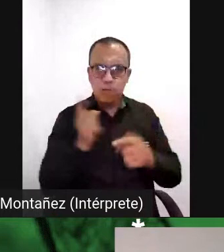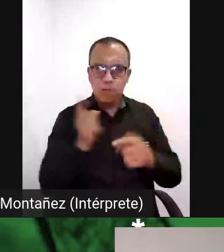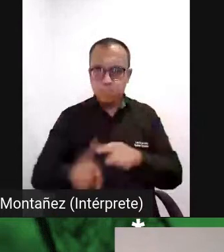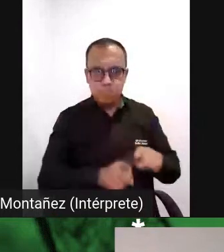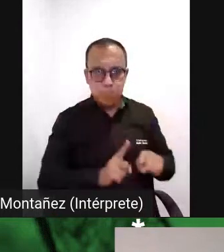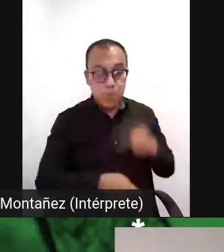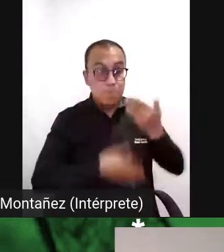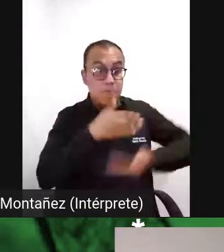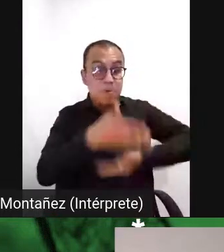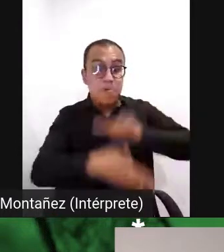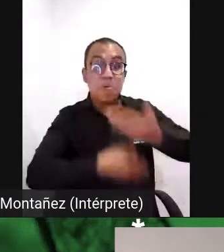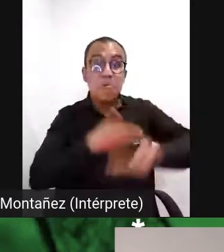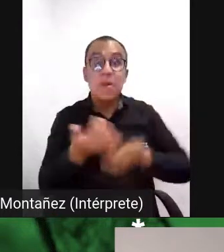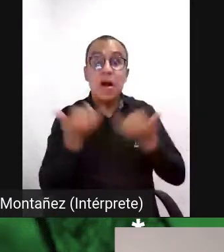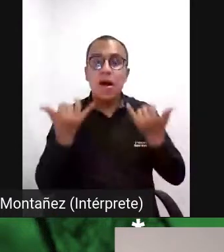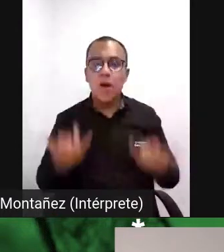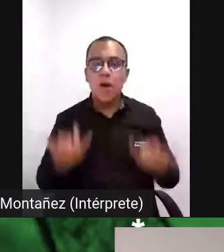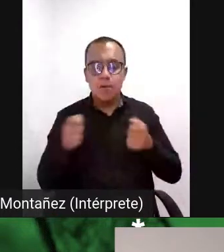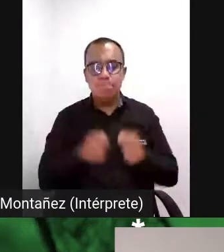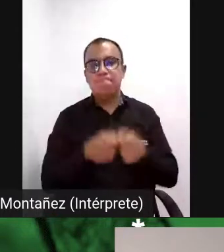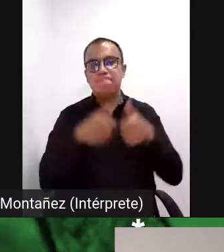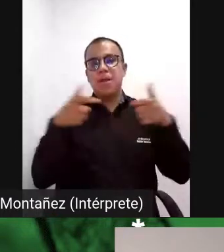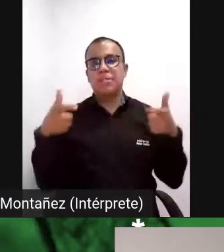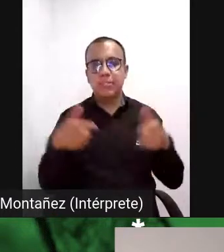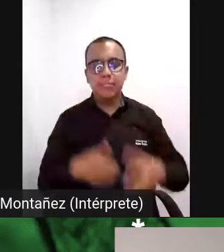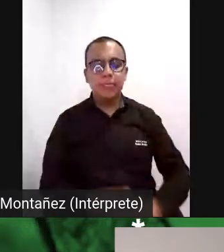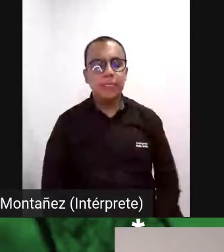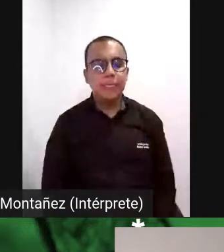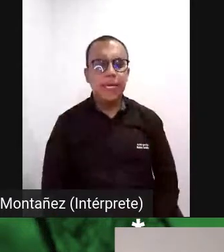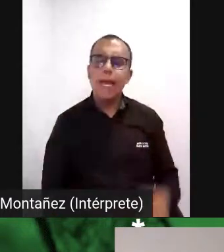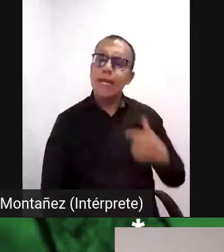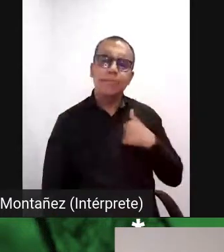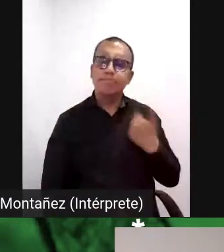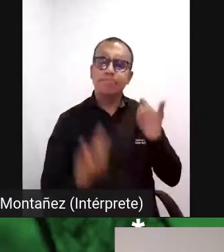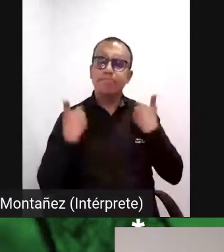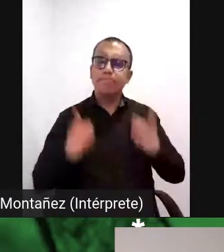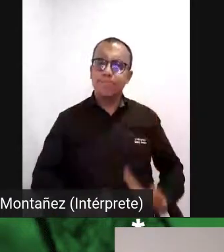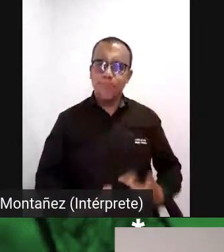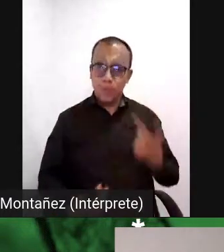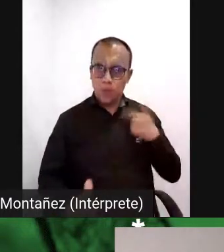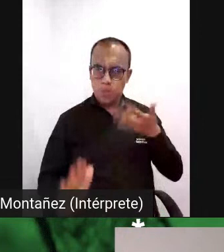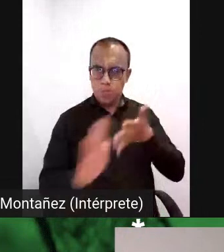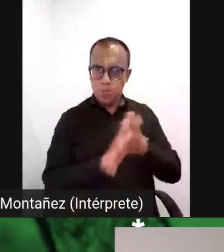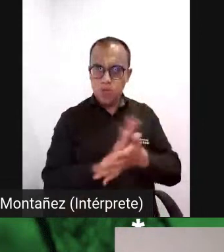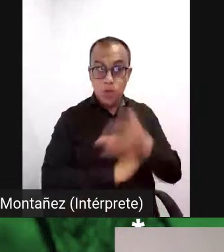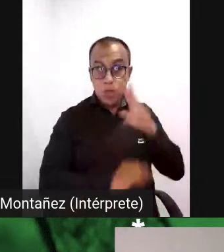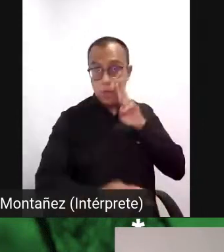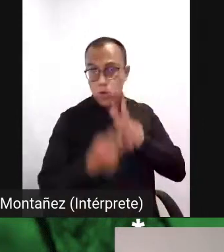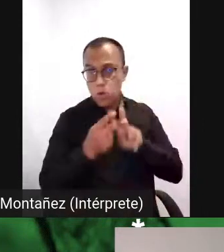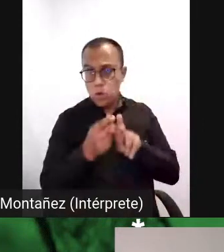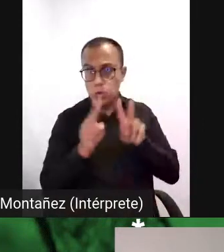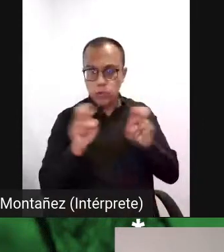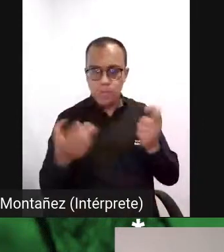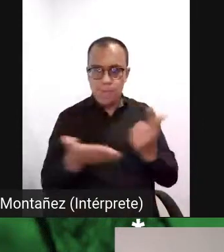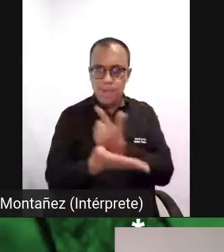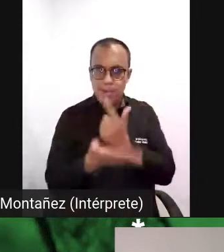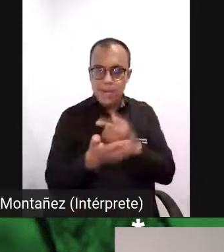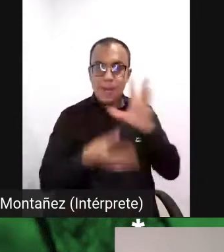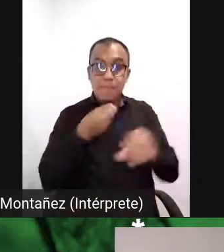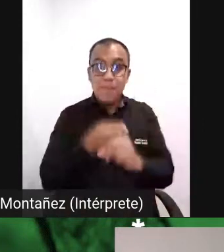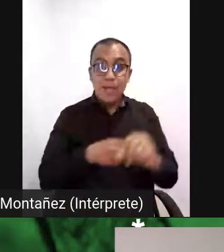como un pedazo de una cosa más grande. Lo que yo puedo, de lo que puedo hablar y lo que conozco un poco en relación al libro y el documental